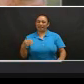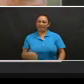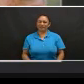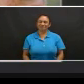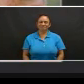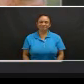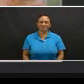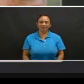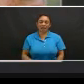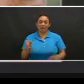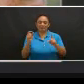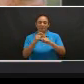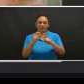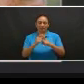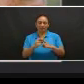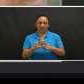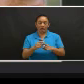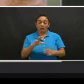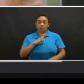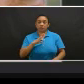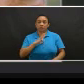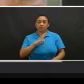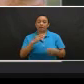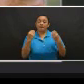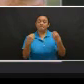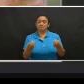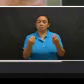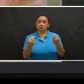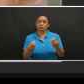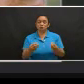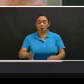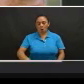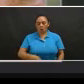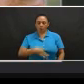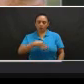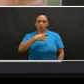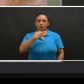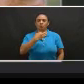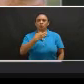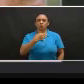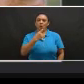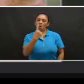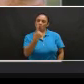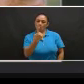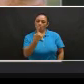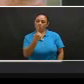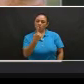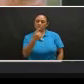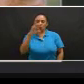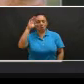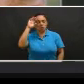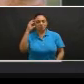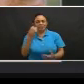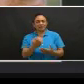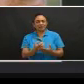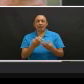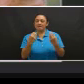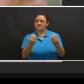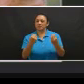Orgullosazo. Tenía mucho orgullo. Uno se cree muchas veces la última Coca-Cola en el desierto.